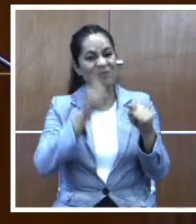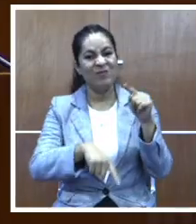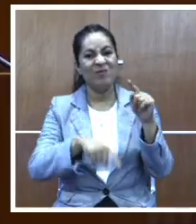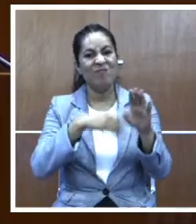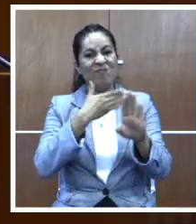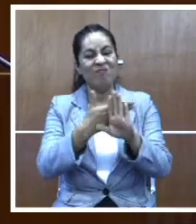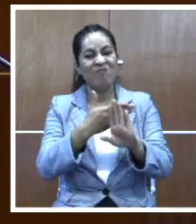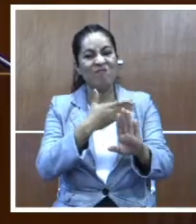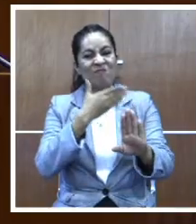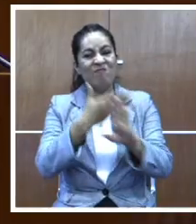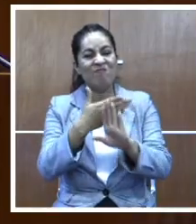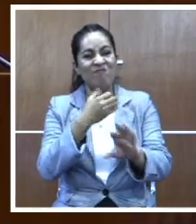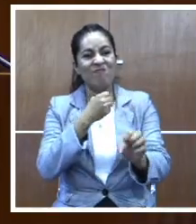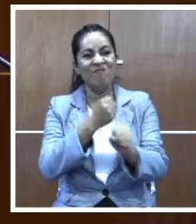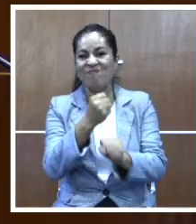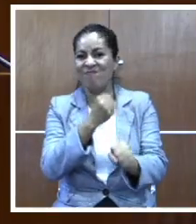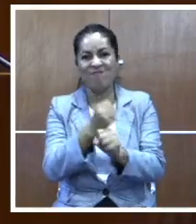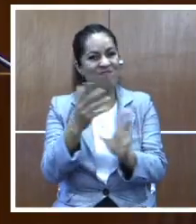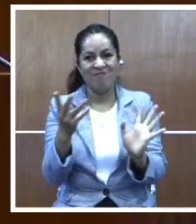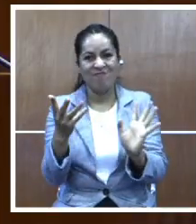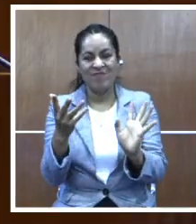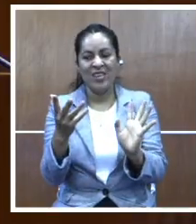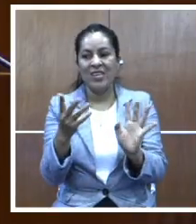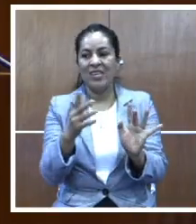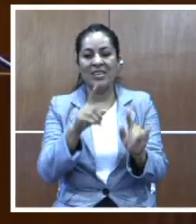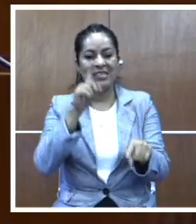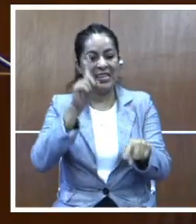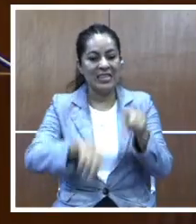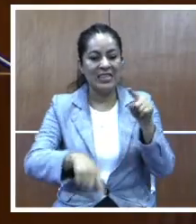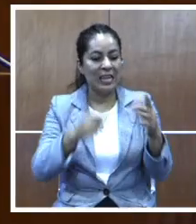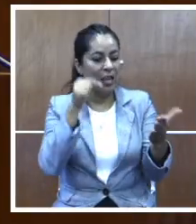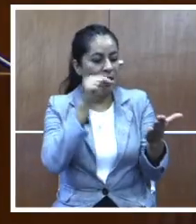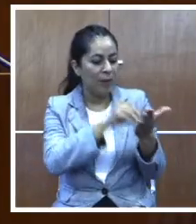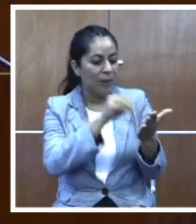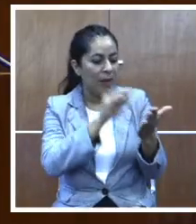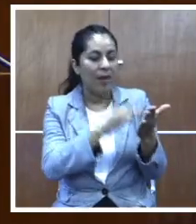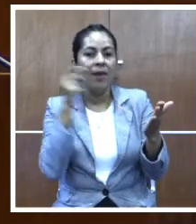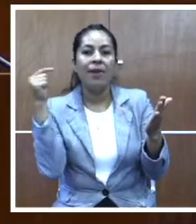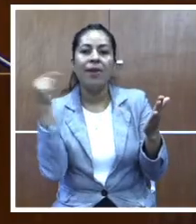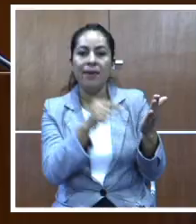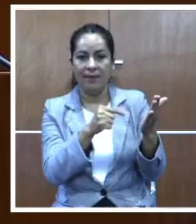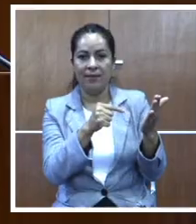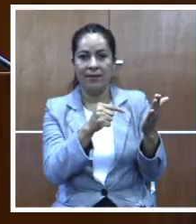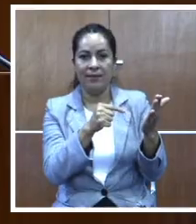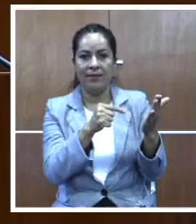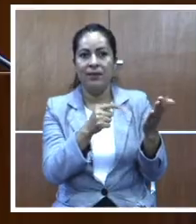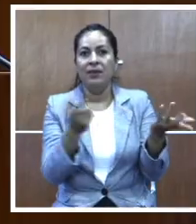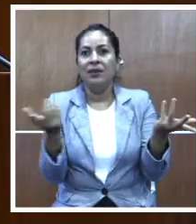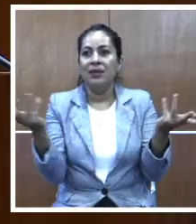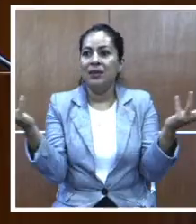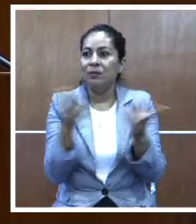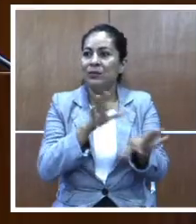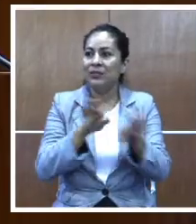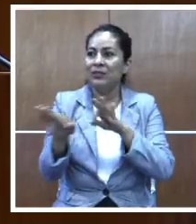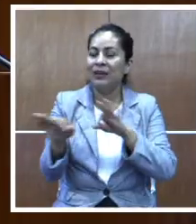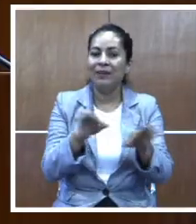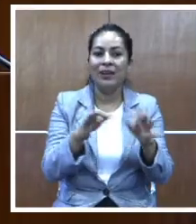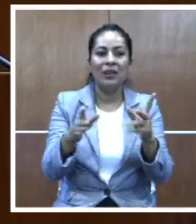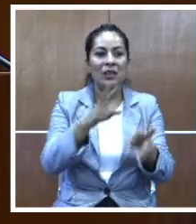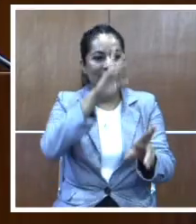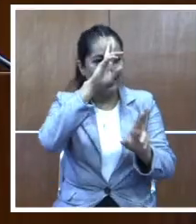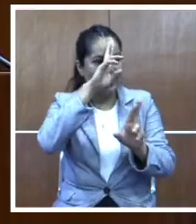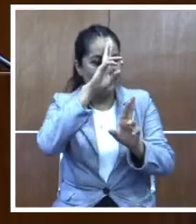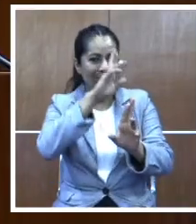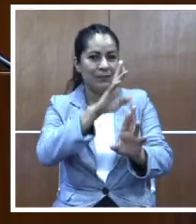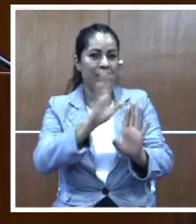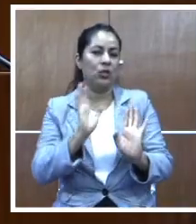y que sin duda se ha hecho a un lado lo que ahí cita y hemos transitado en un marco de respeto. Me